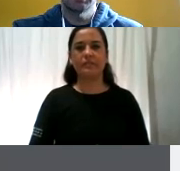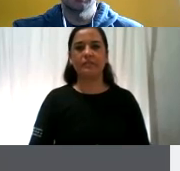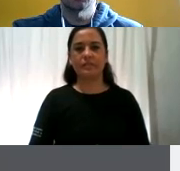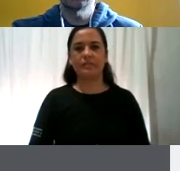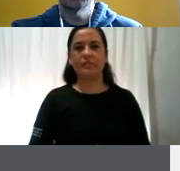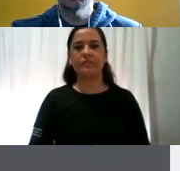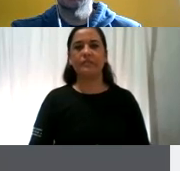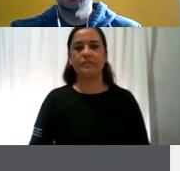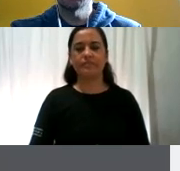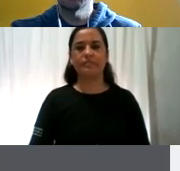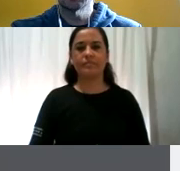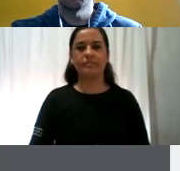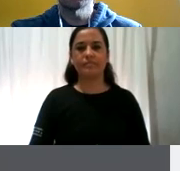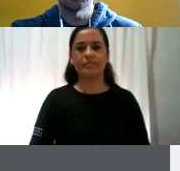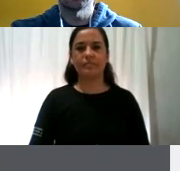que esto es el